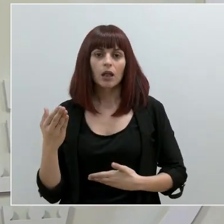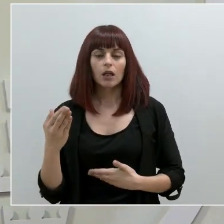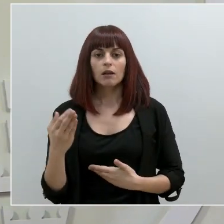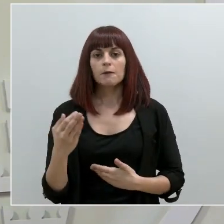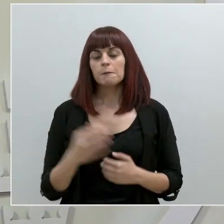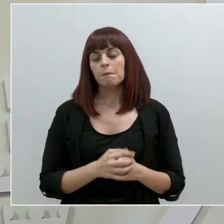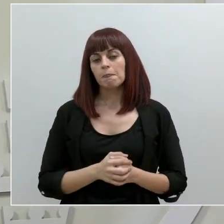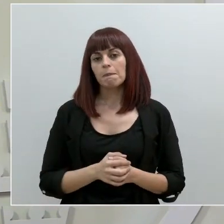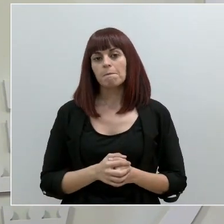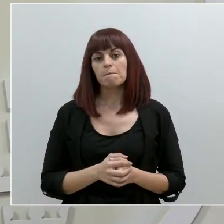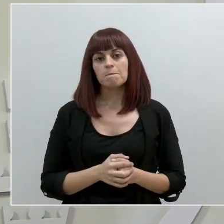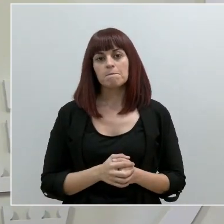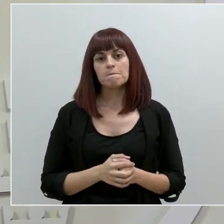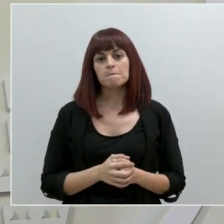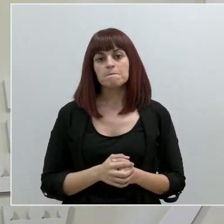no